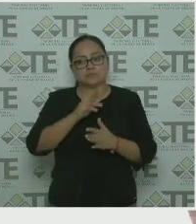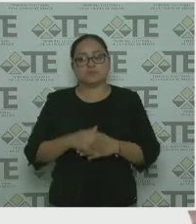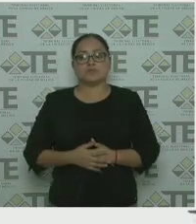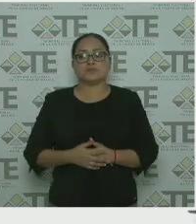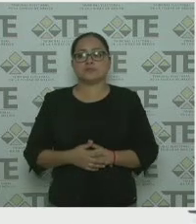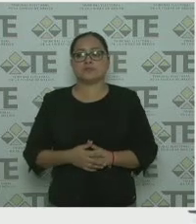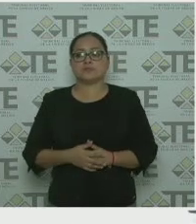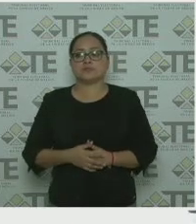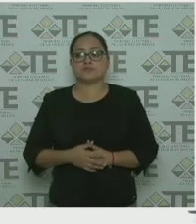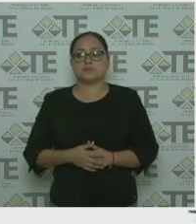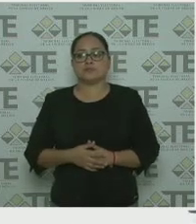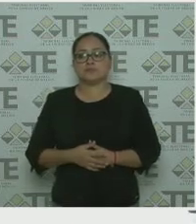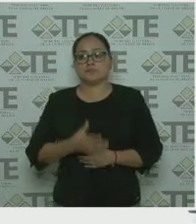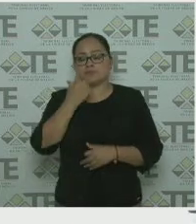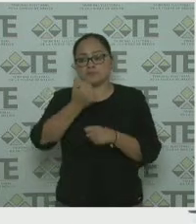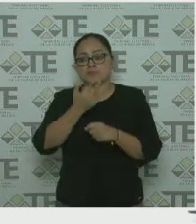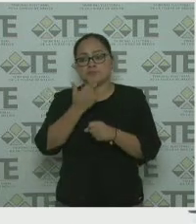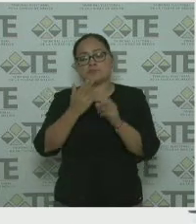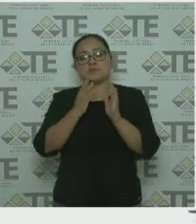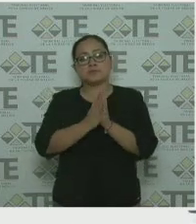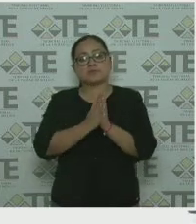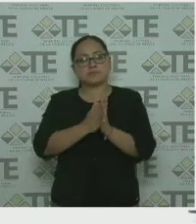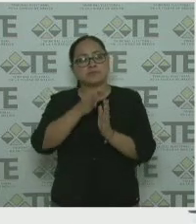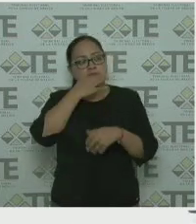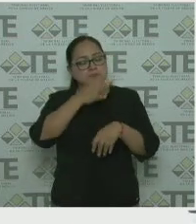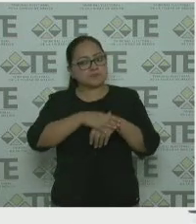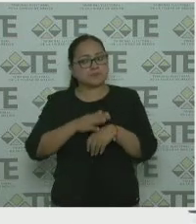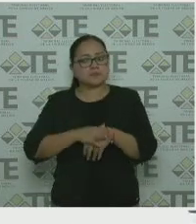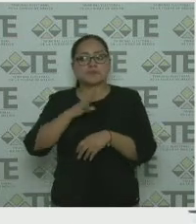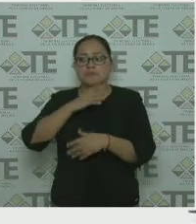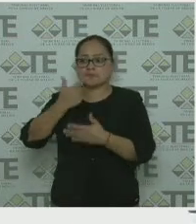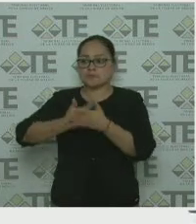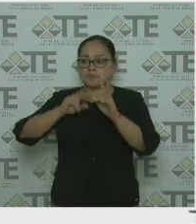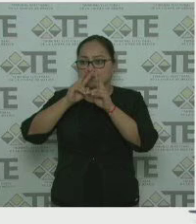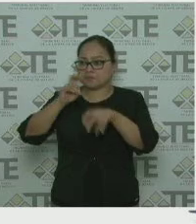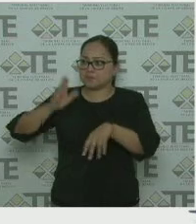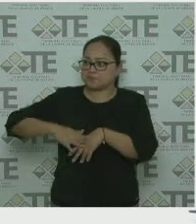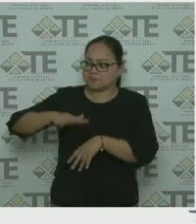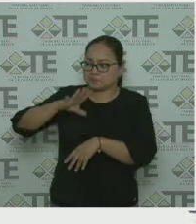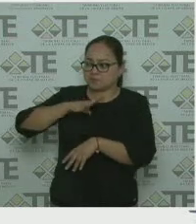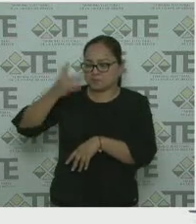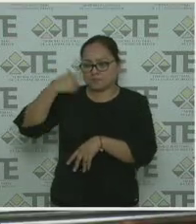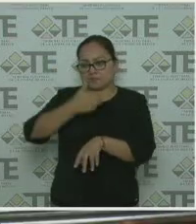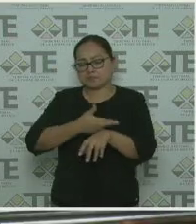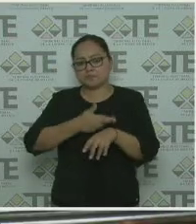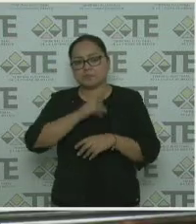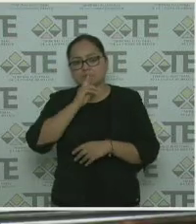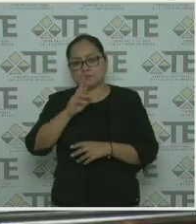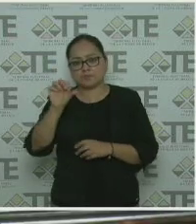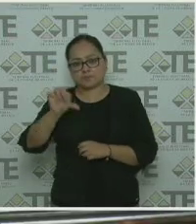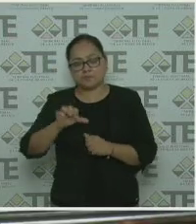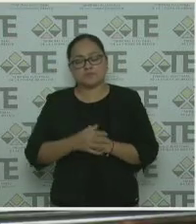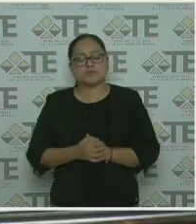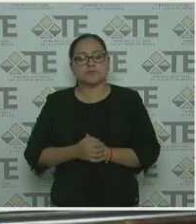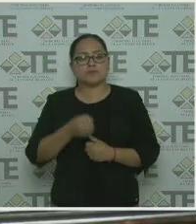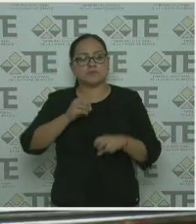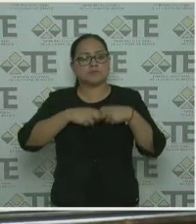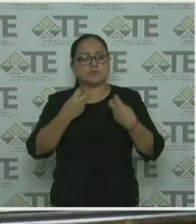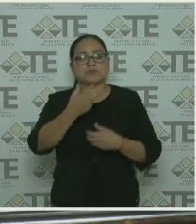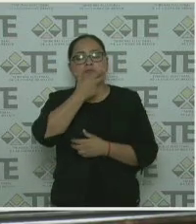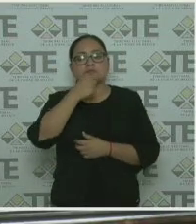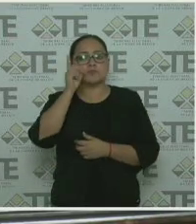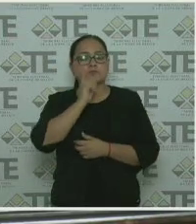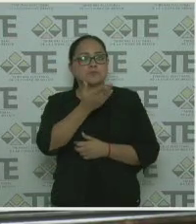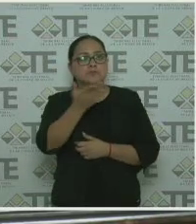resolución. Señor secretario, le pido por favor indique si hay algún otro asunto que debe tratarse en esta sesión. Magistradas,